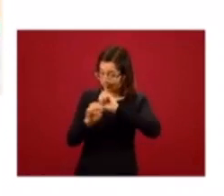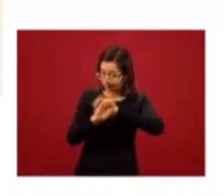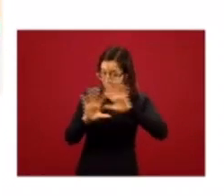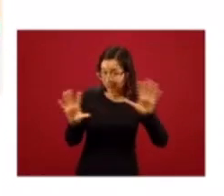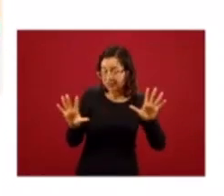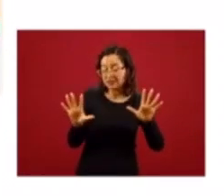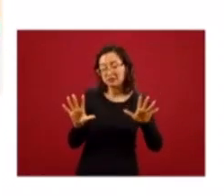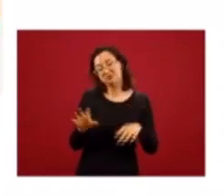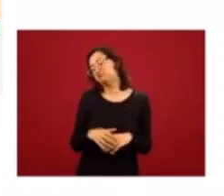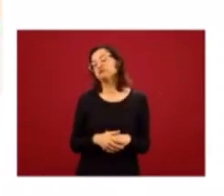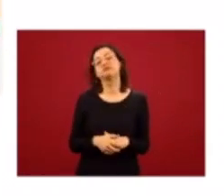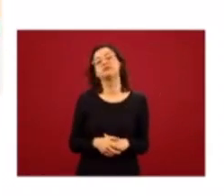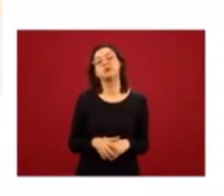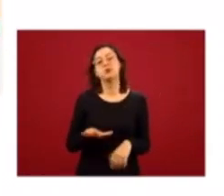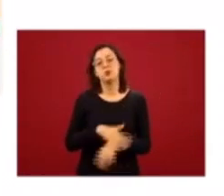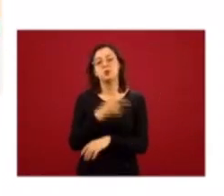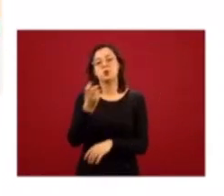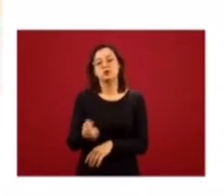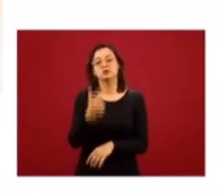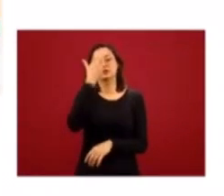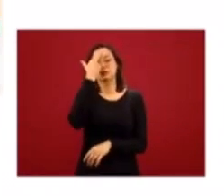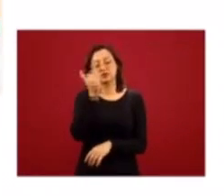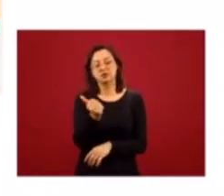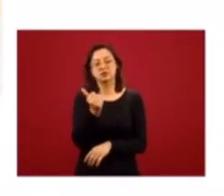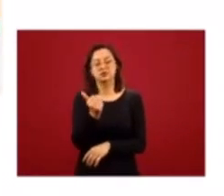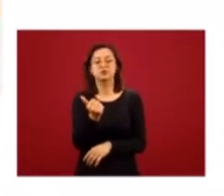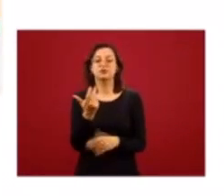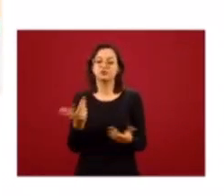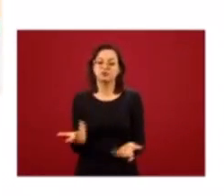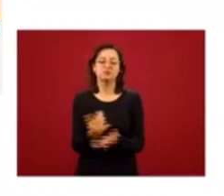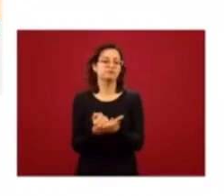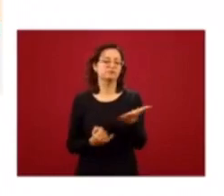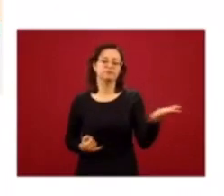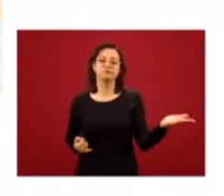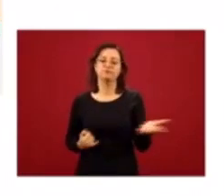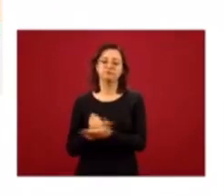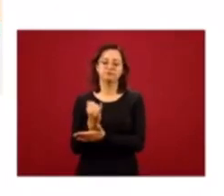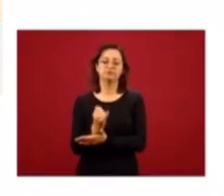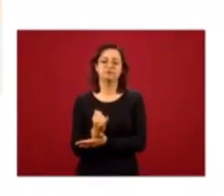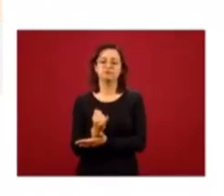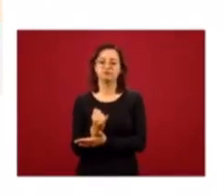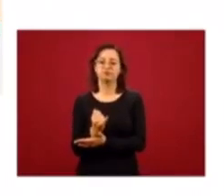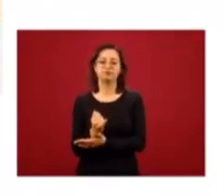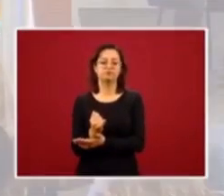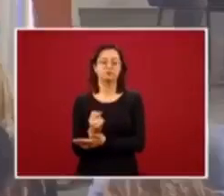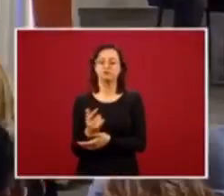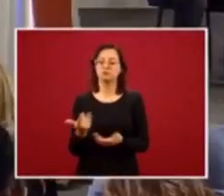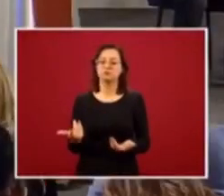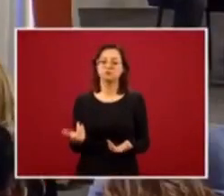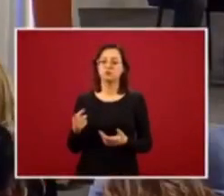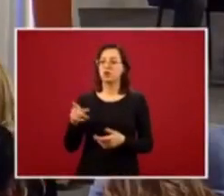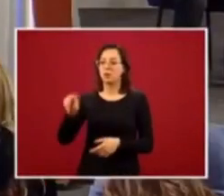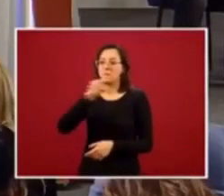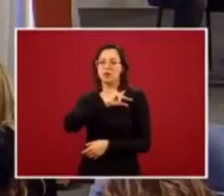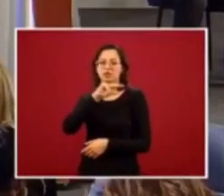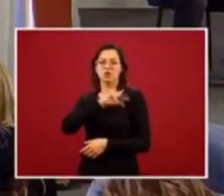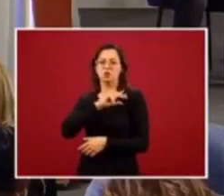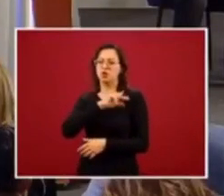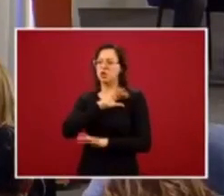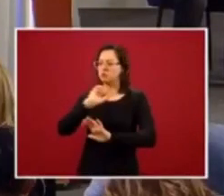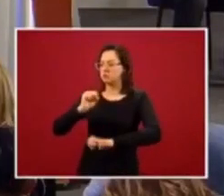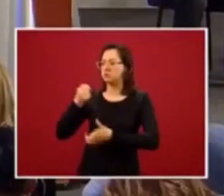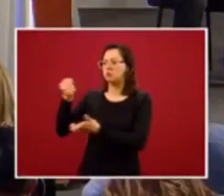y esta es la razón que se ha tomado por la que se ha tomado esta decisión de ya no seguir contratando a este proveedor